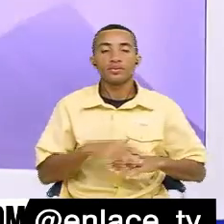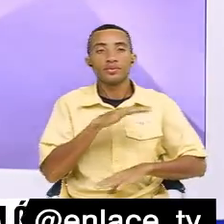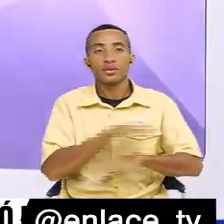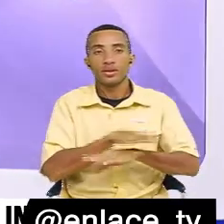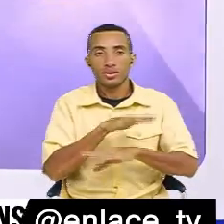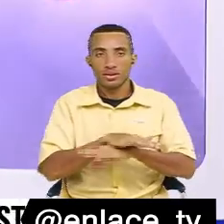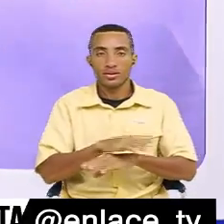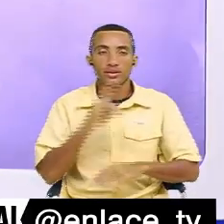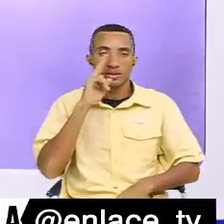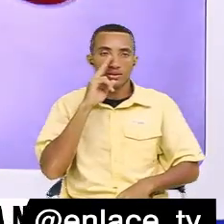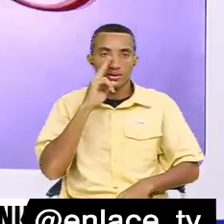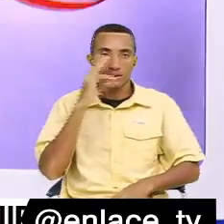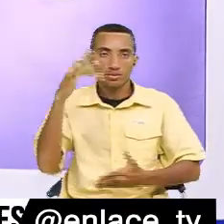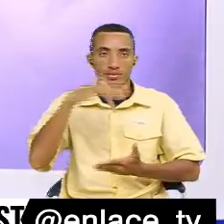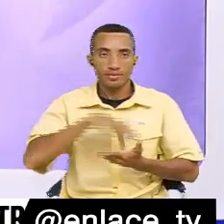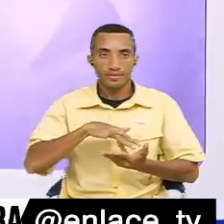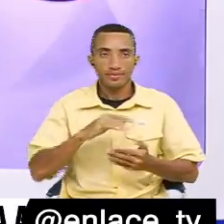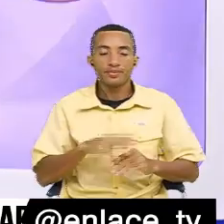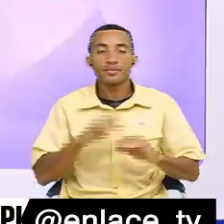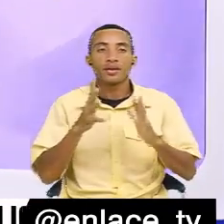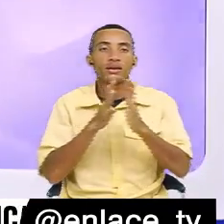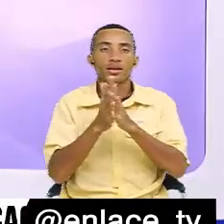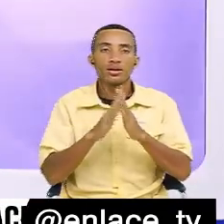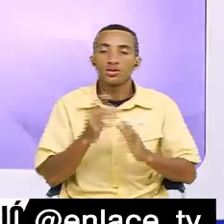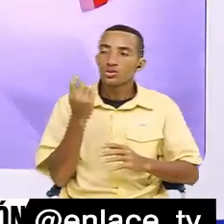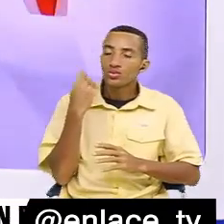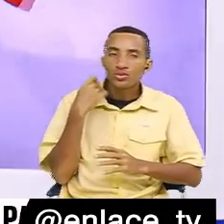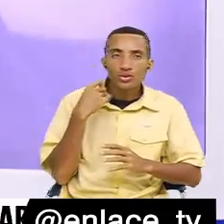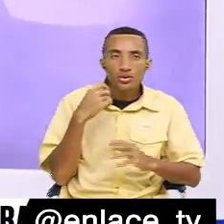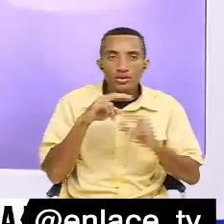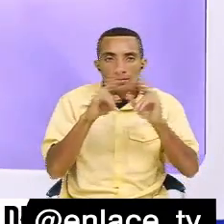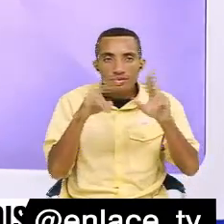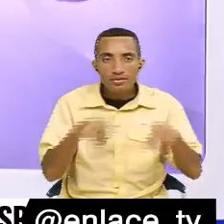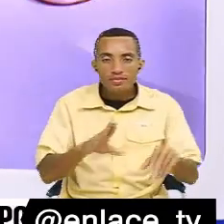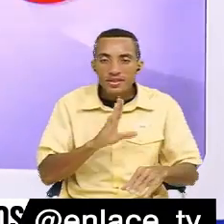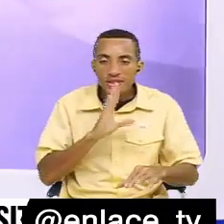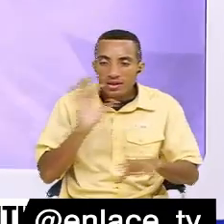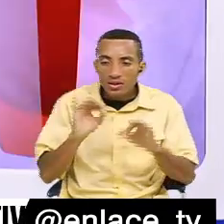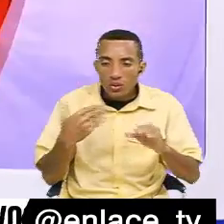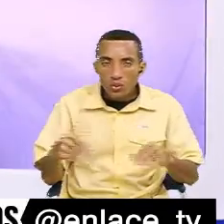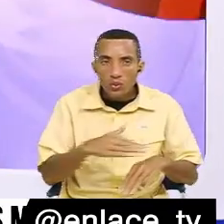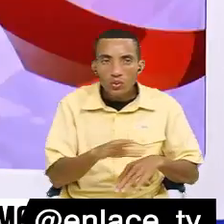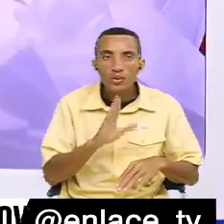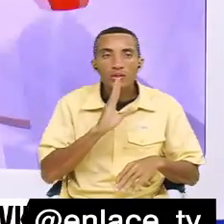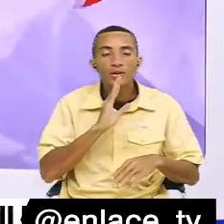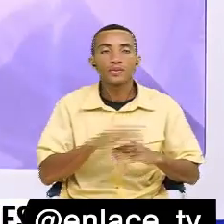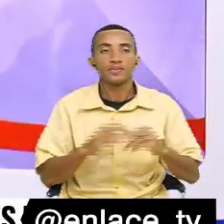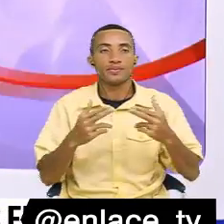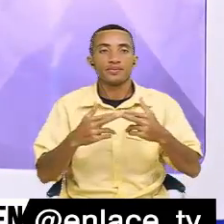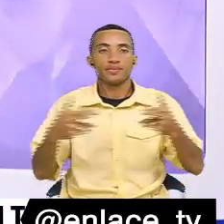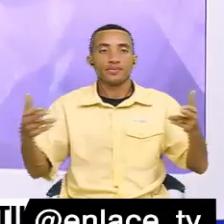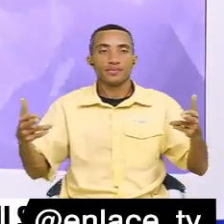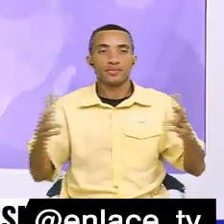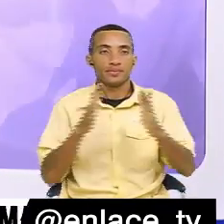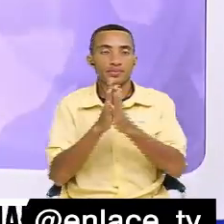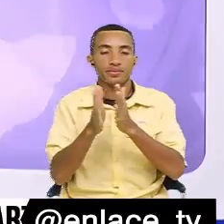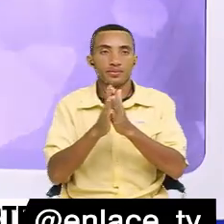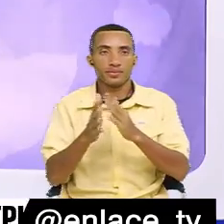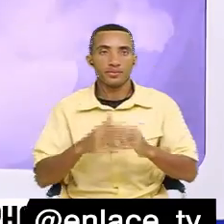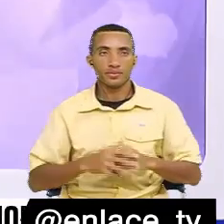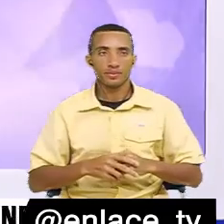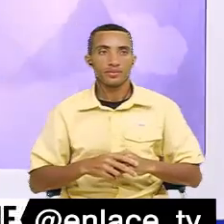Nacional. A propósito de Atlético Nacional, que dio a conocer hace pocos minutos la nómina de viajeros. Para ampliarnos más la información del ambiente